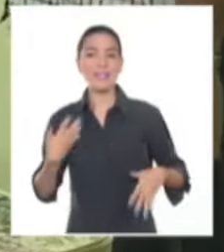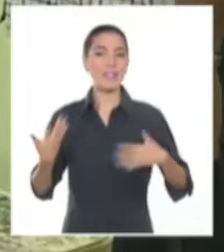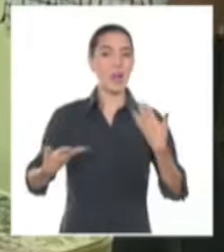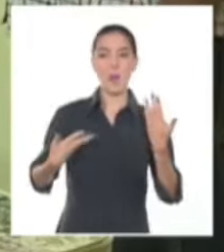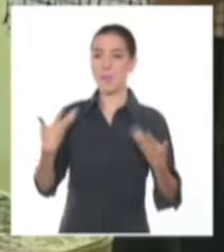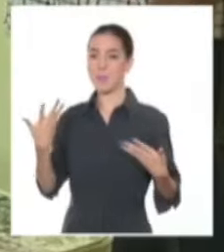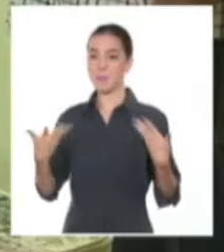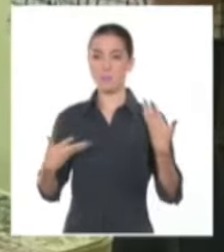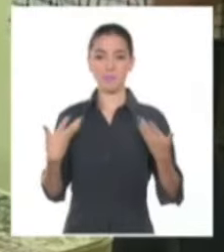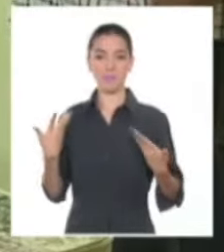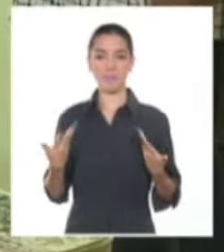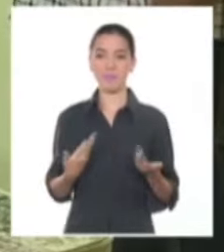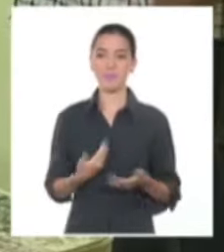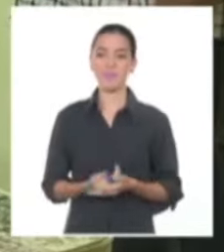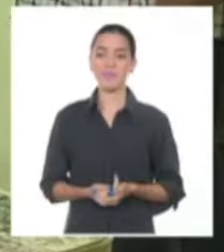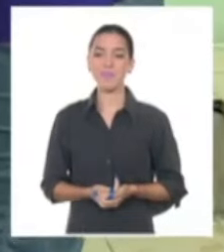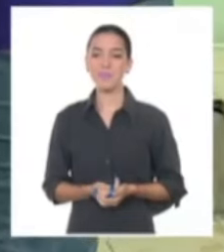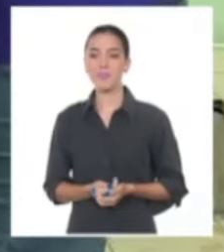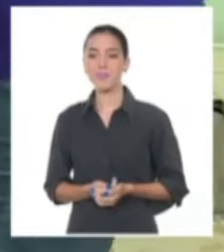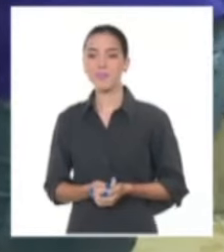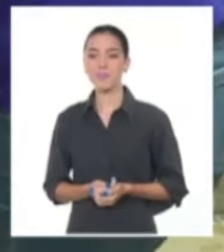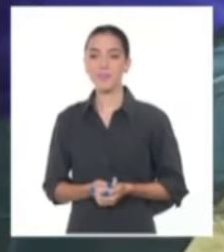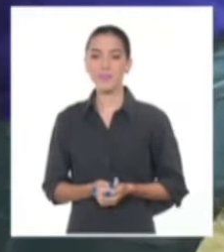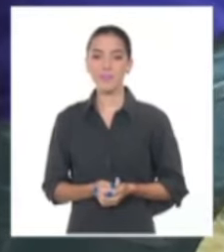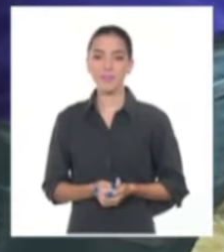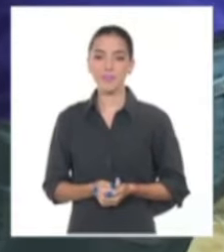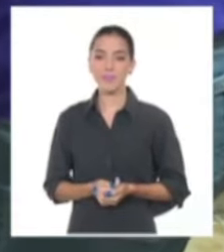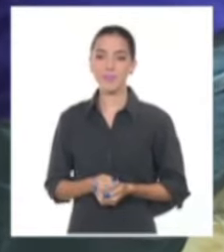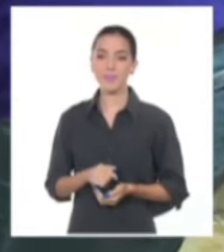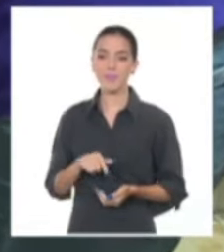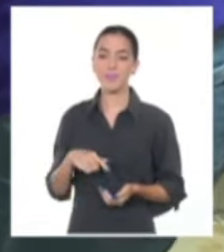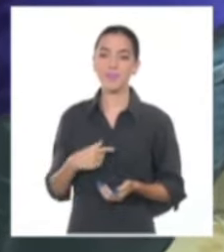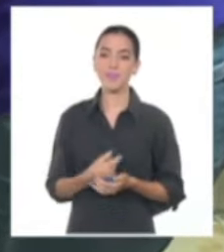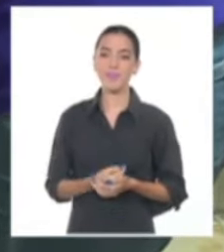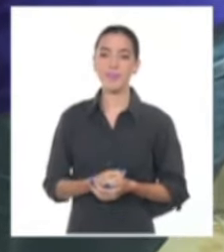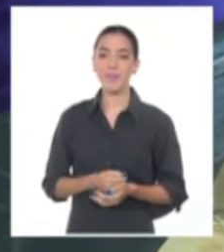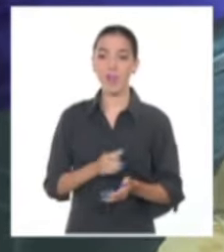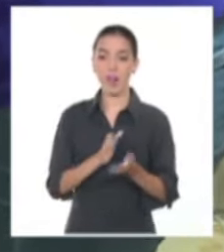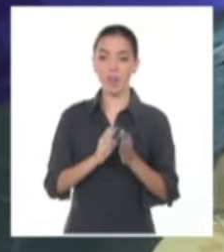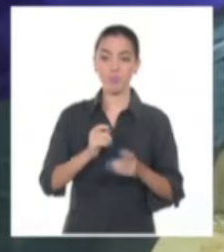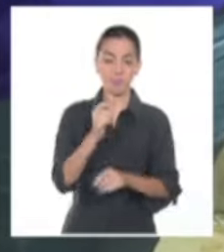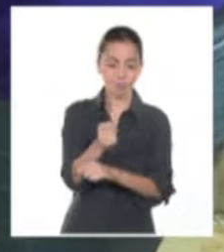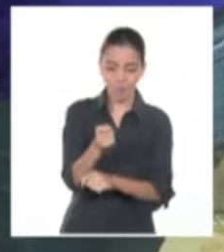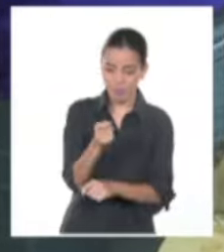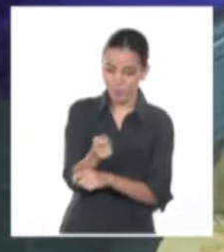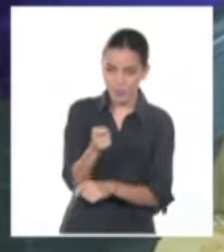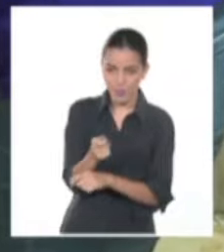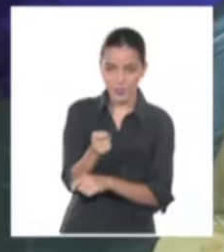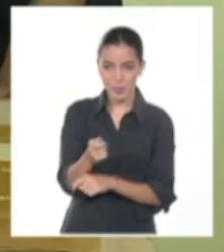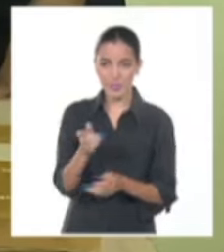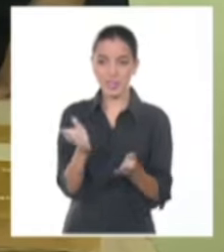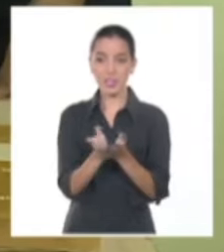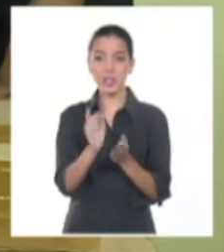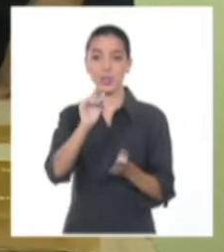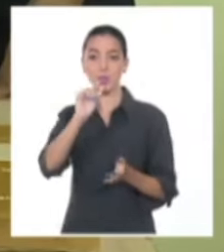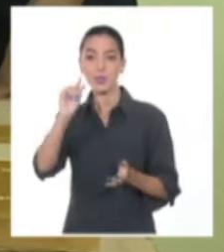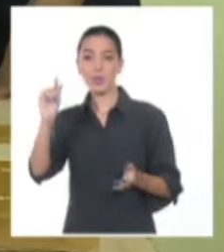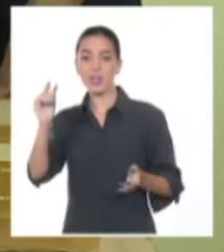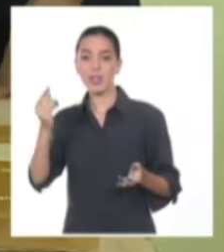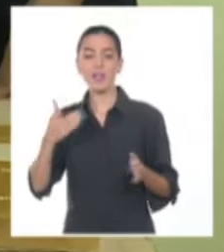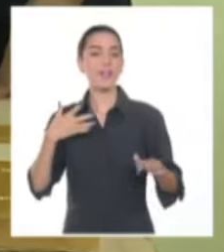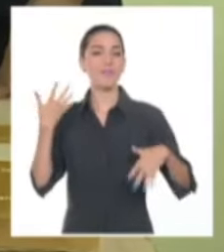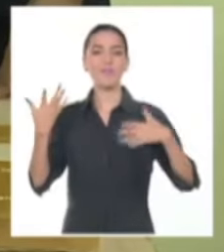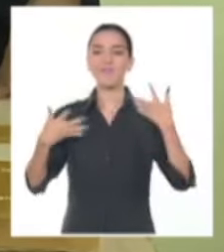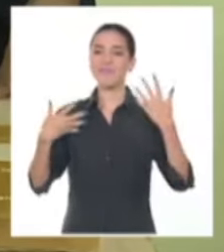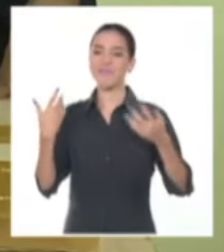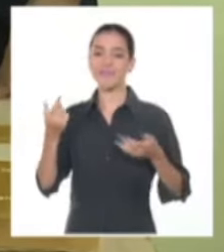resaltan el valor de la tierra del Yayabo en la formación de talentos que desde las ciencias enorgullecen a nuestro país.